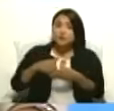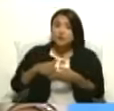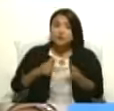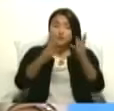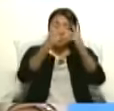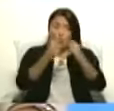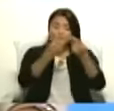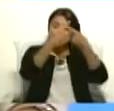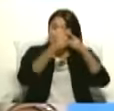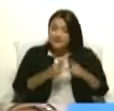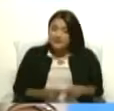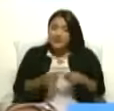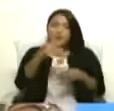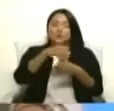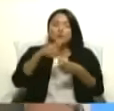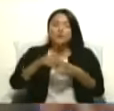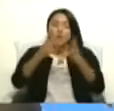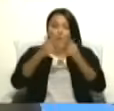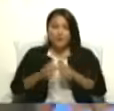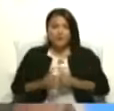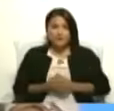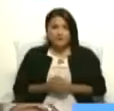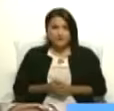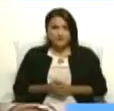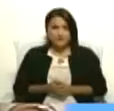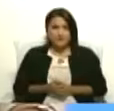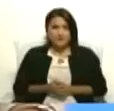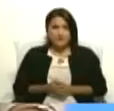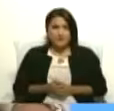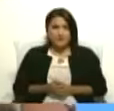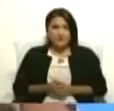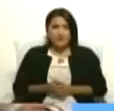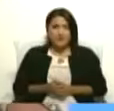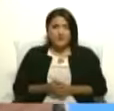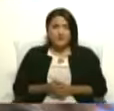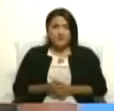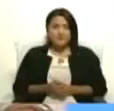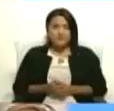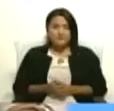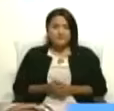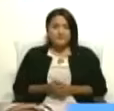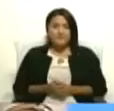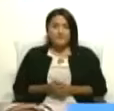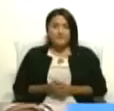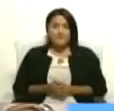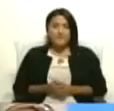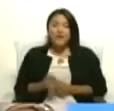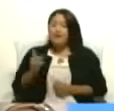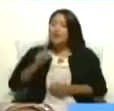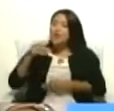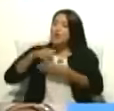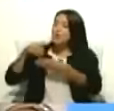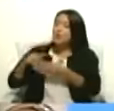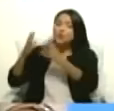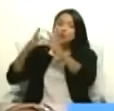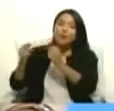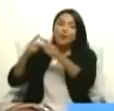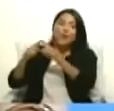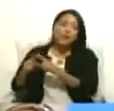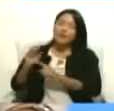los votos no se cuentan los no votos eso es una tontería eso es un